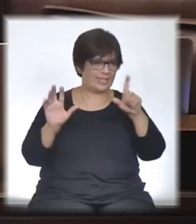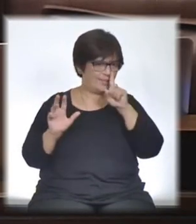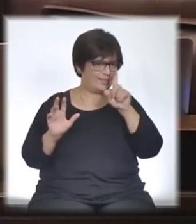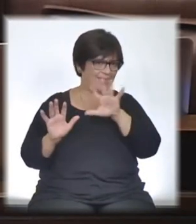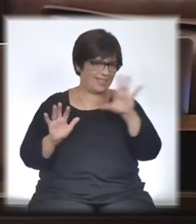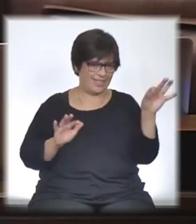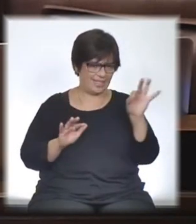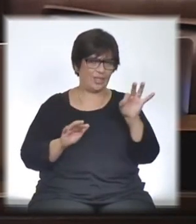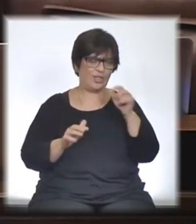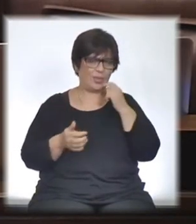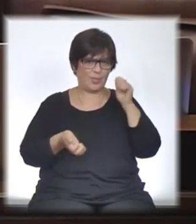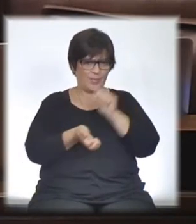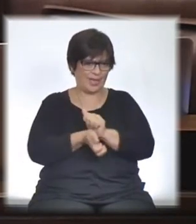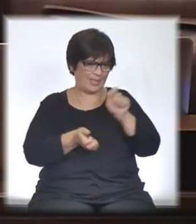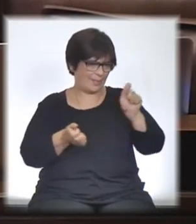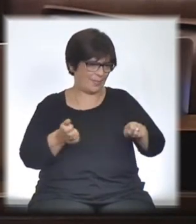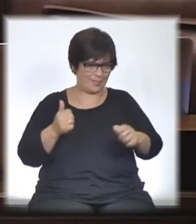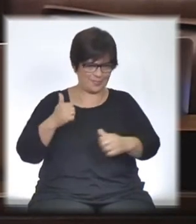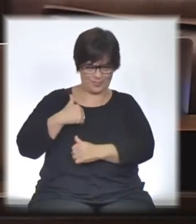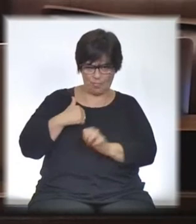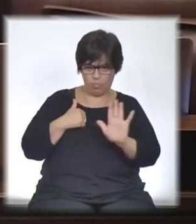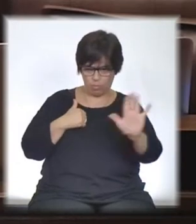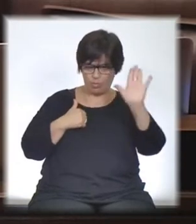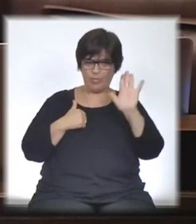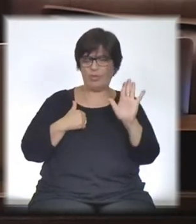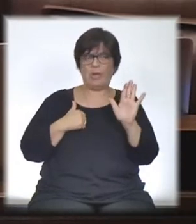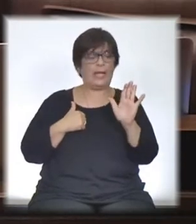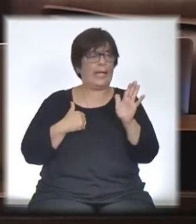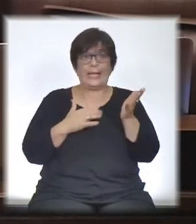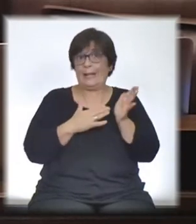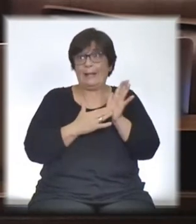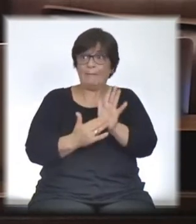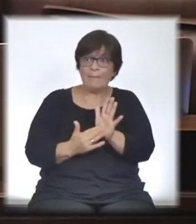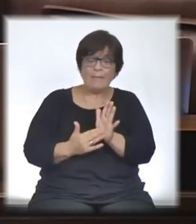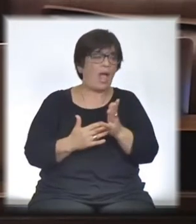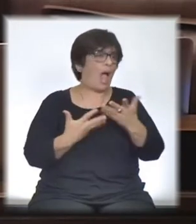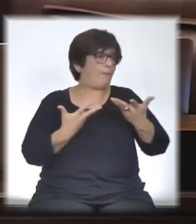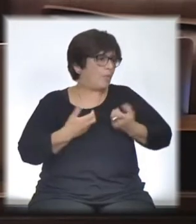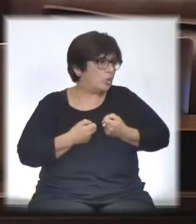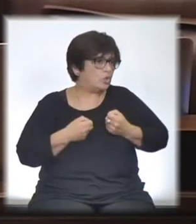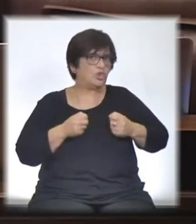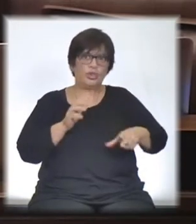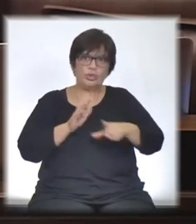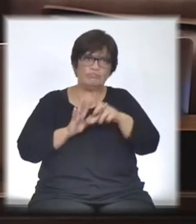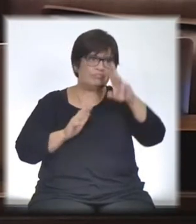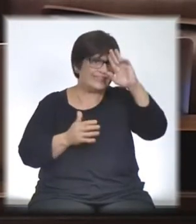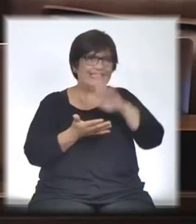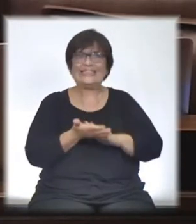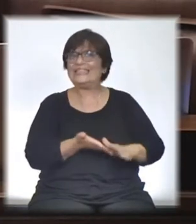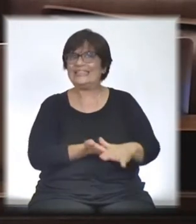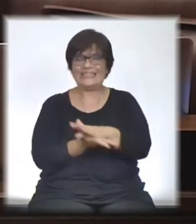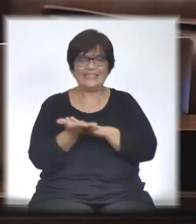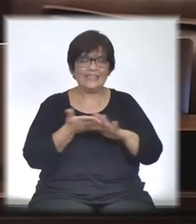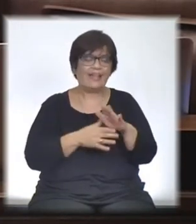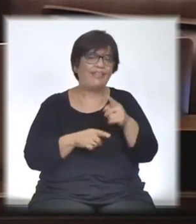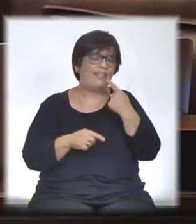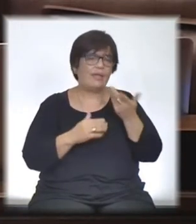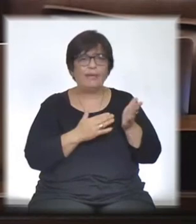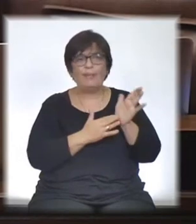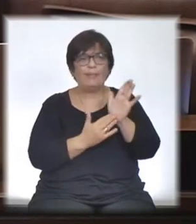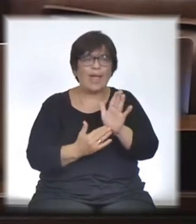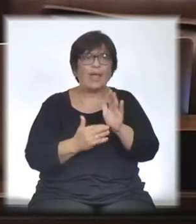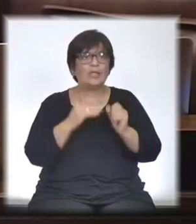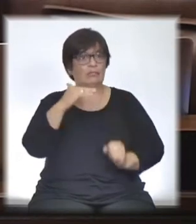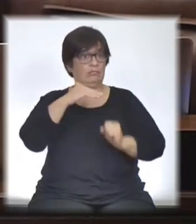ellos fueron condenados por tribunales militares sin ninguna garantía y con el aval de un